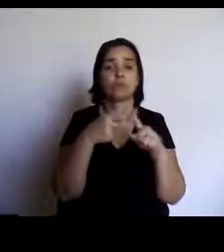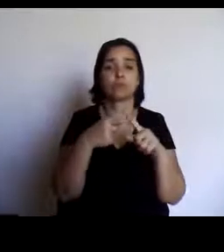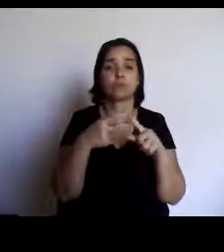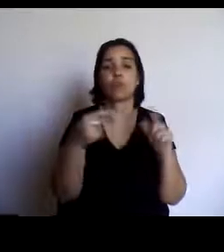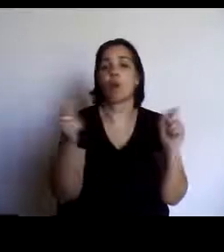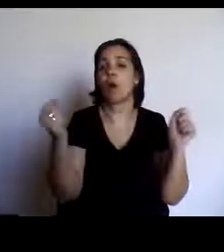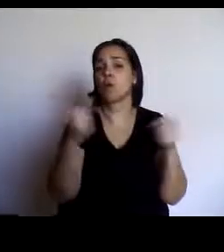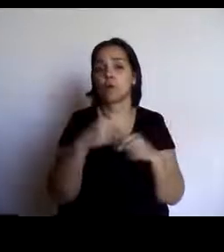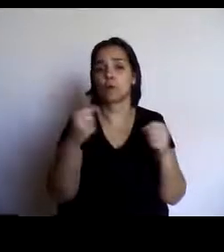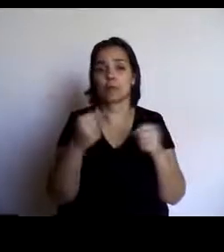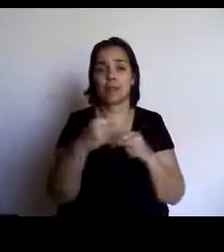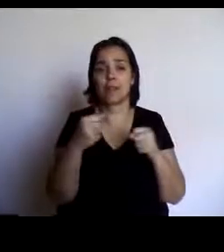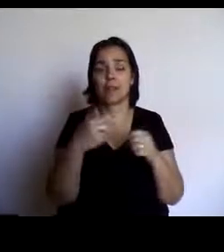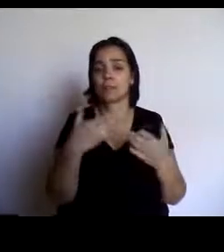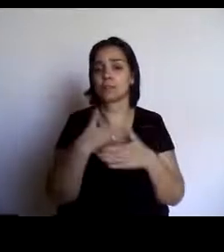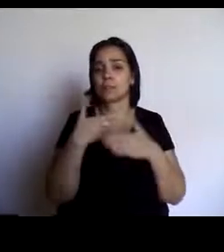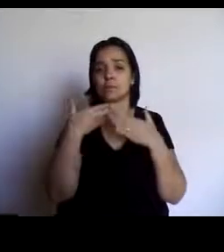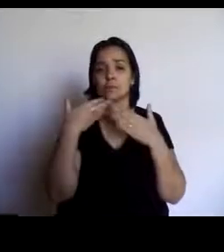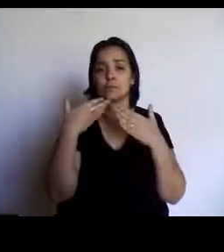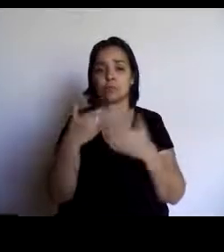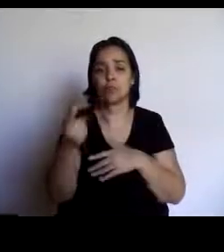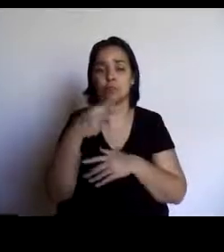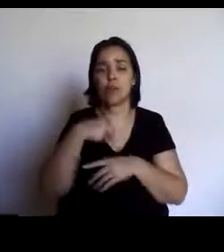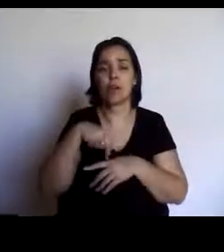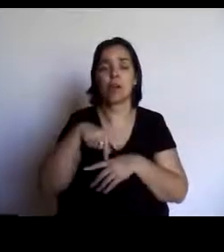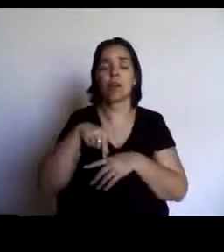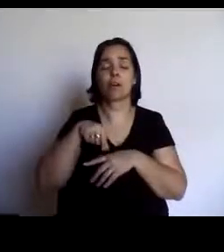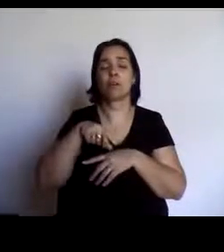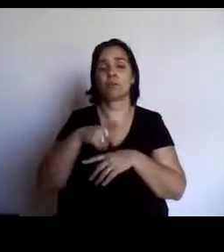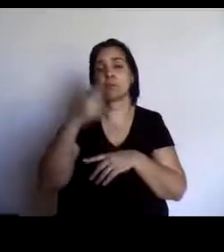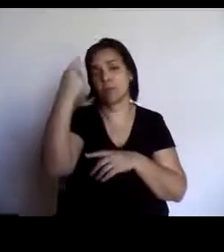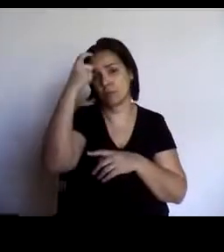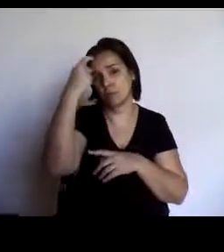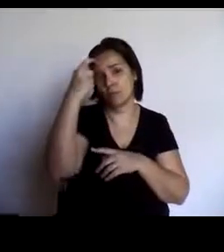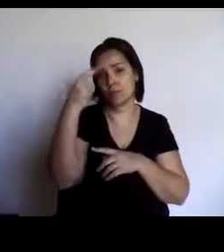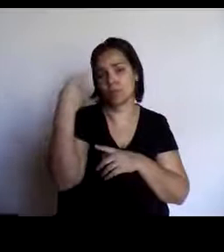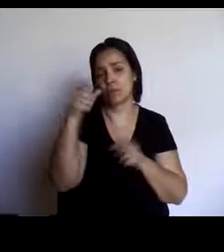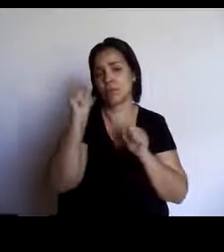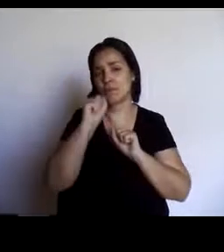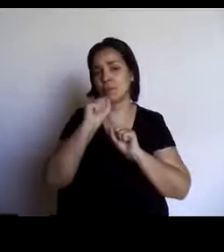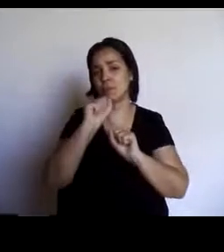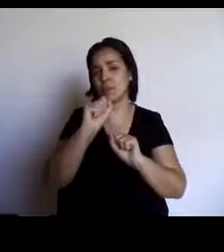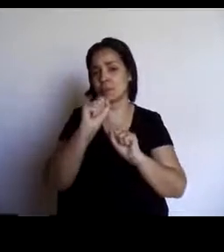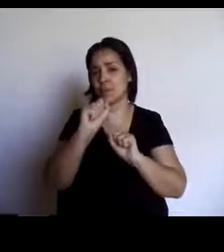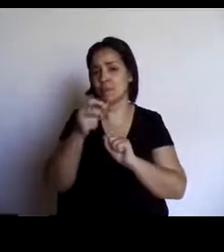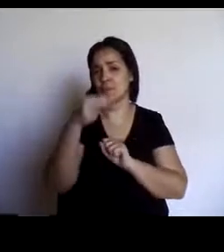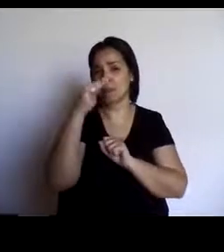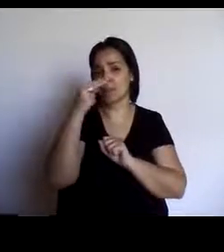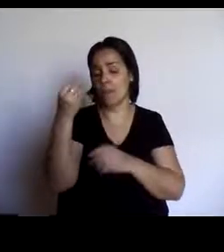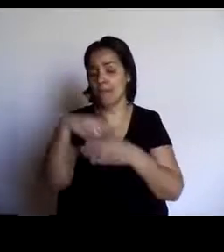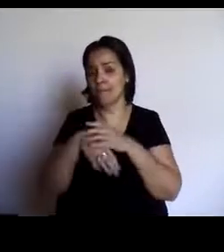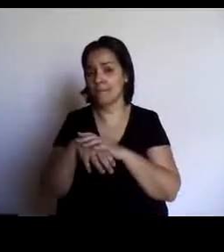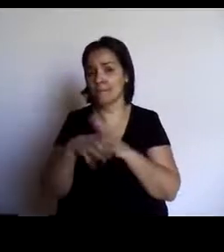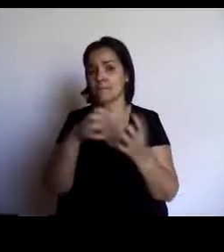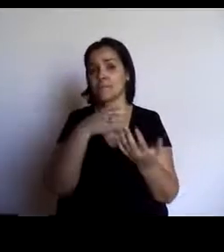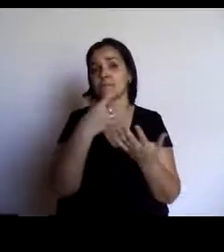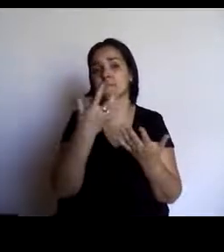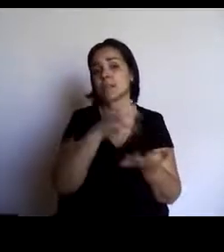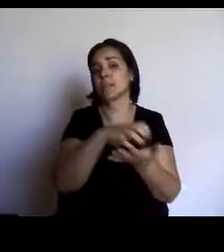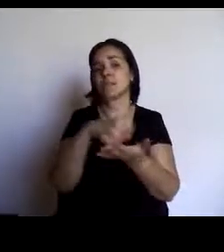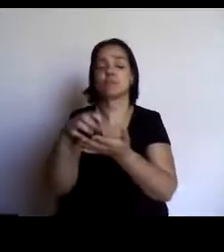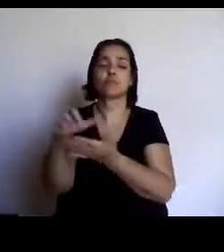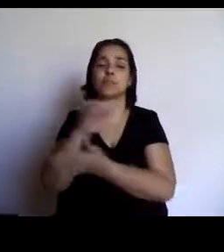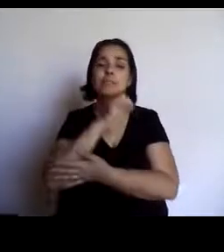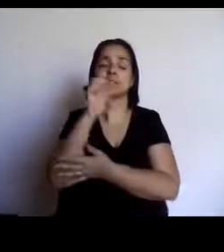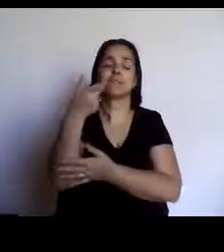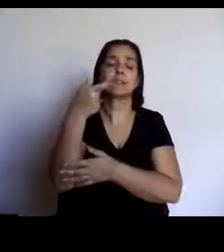prestar asistencia a nuestros municipios, defender sus intereses ante las instituciones europeas y